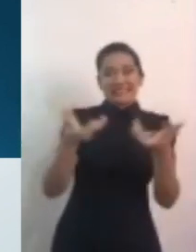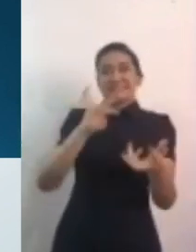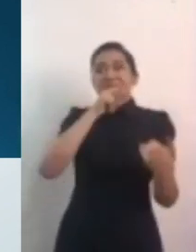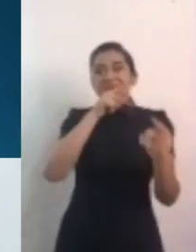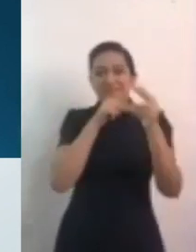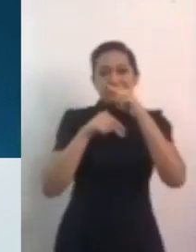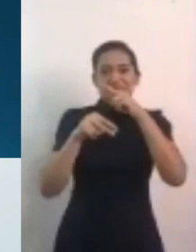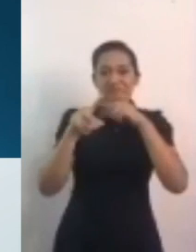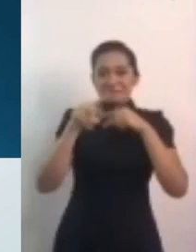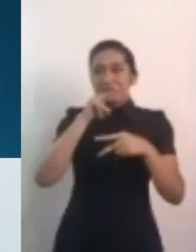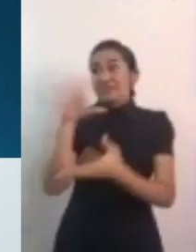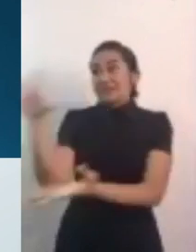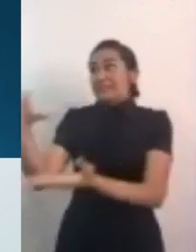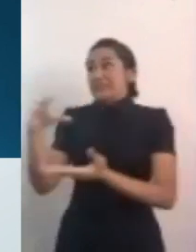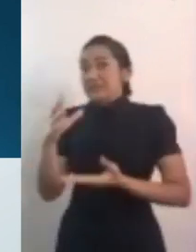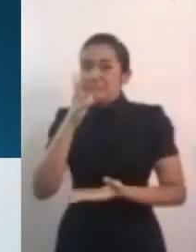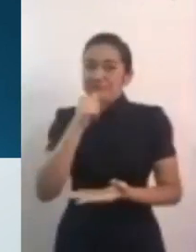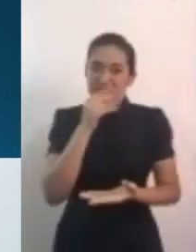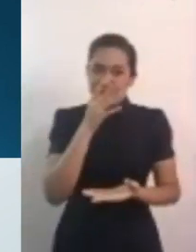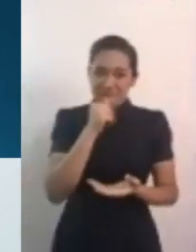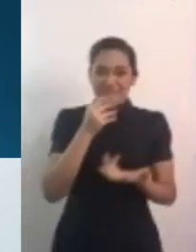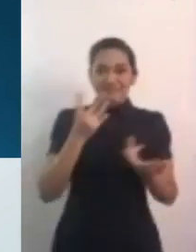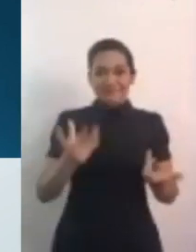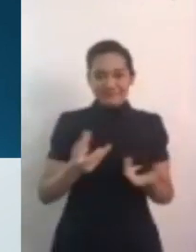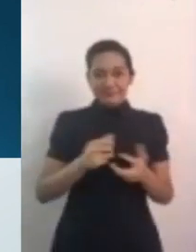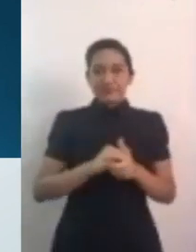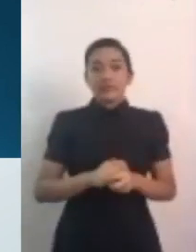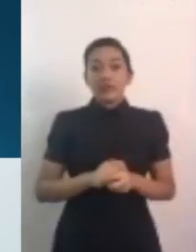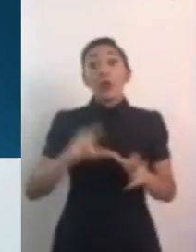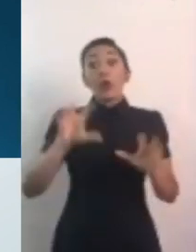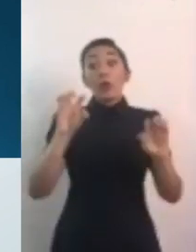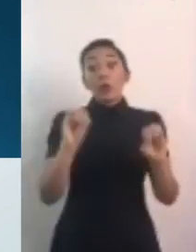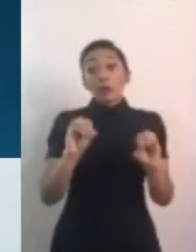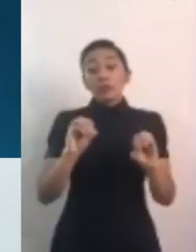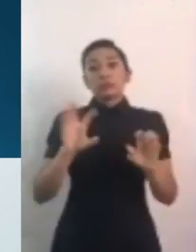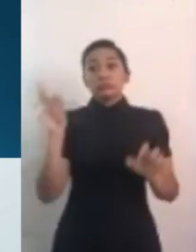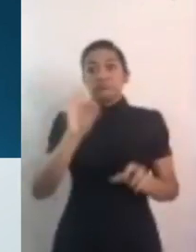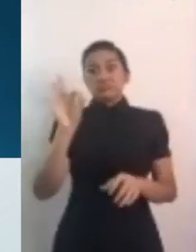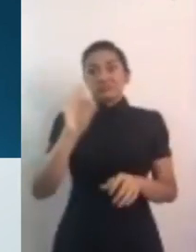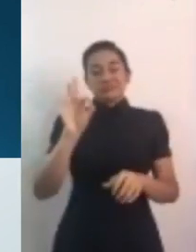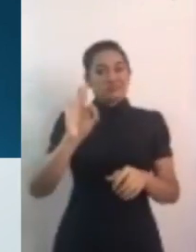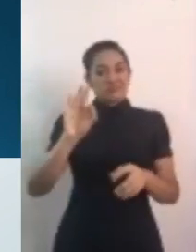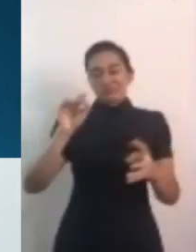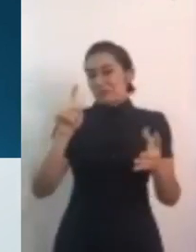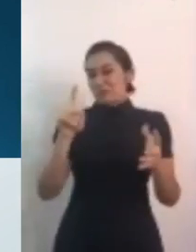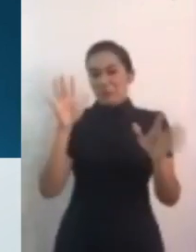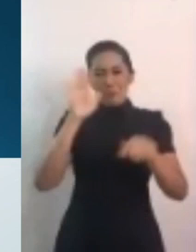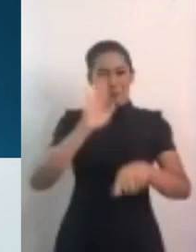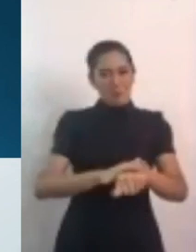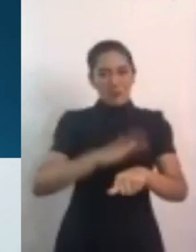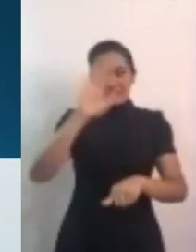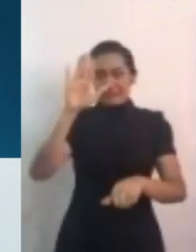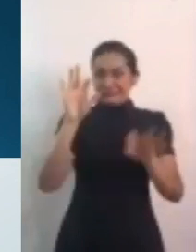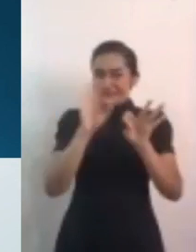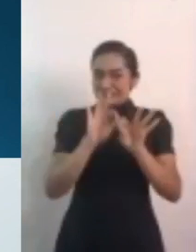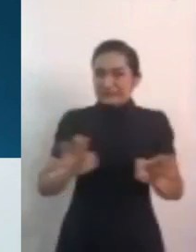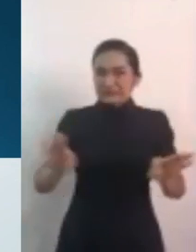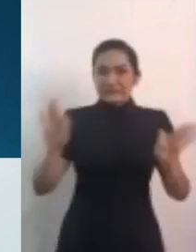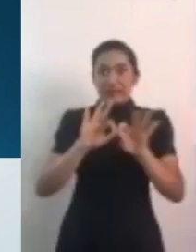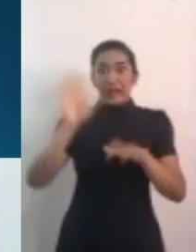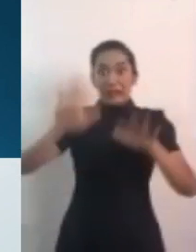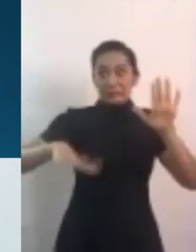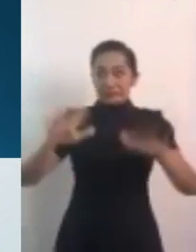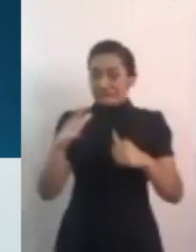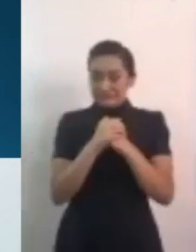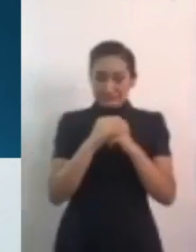productos y a esos servicios. Y una de las cosas que más desconcierta al ser humano, que más estrés le